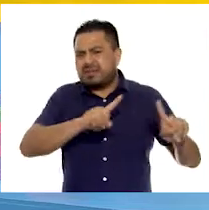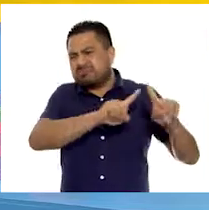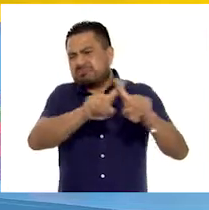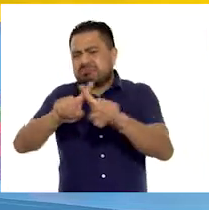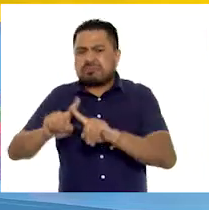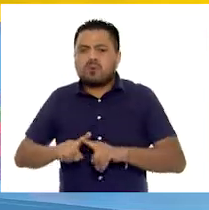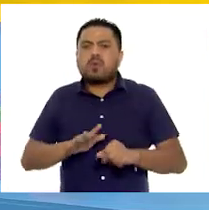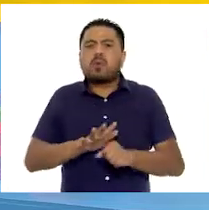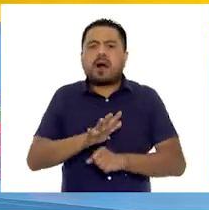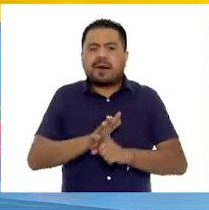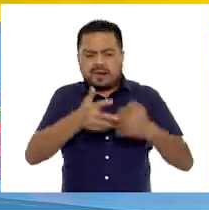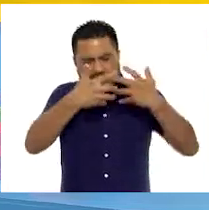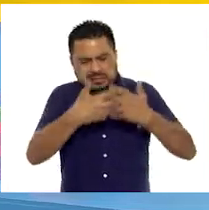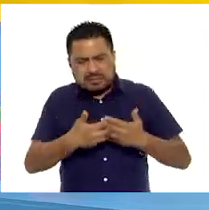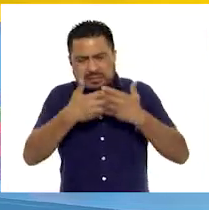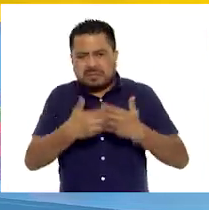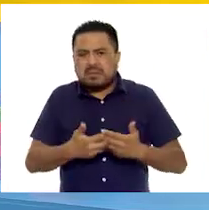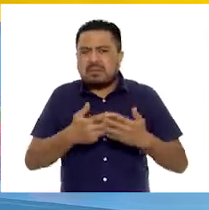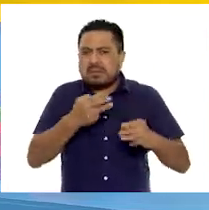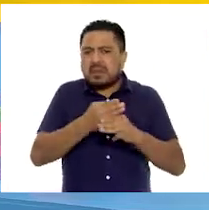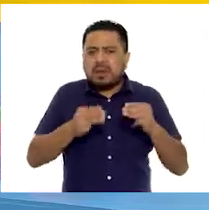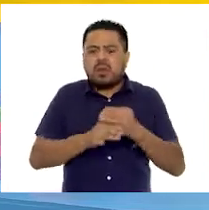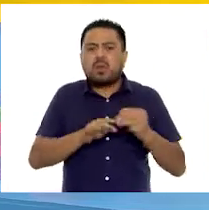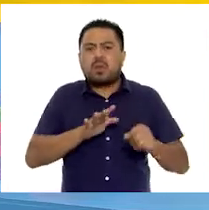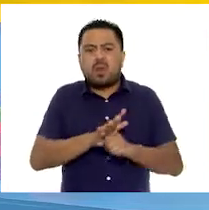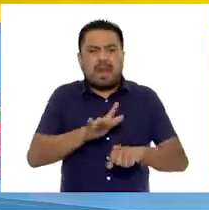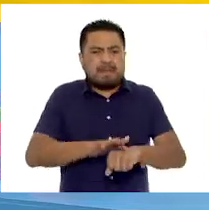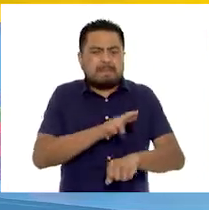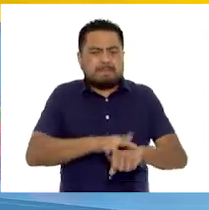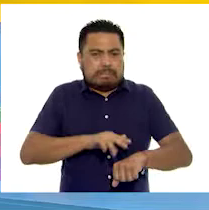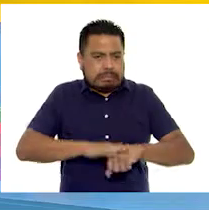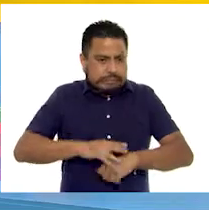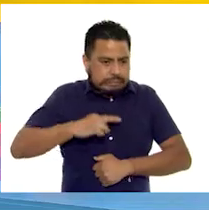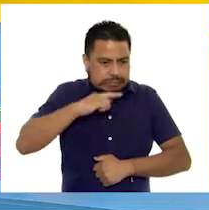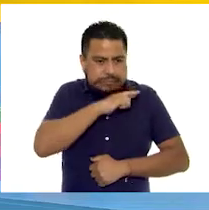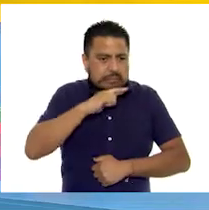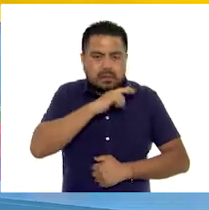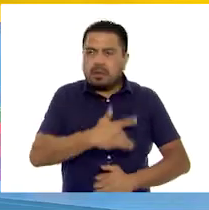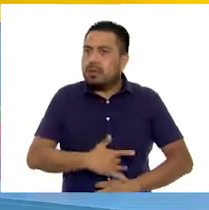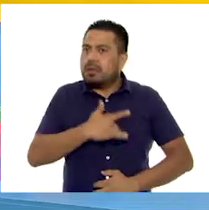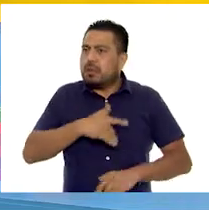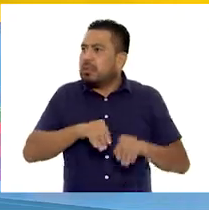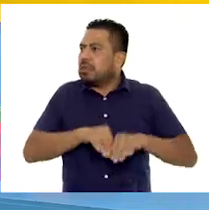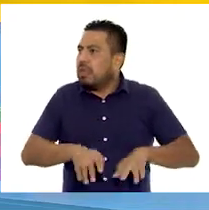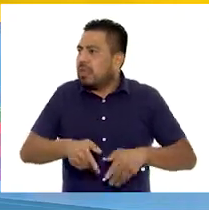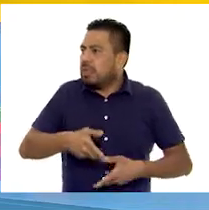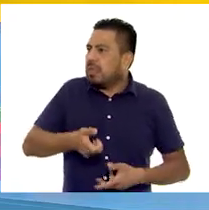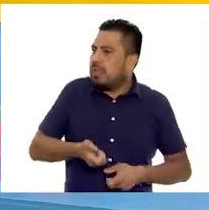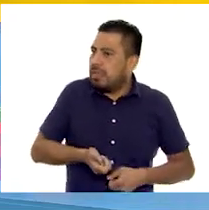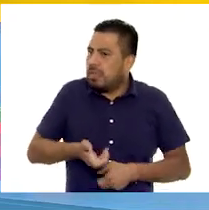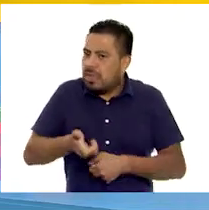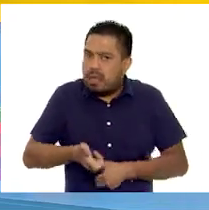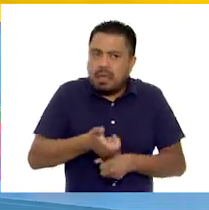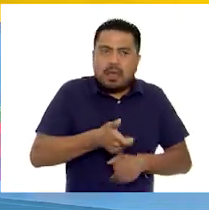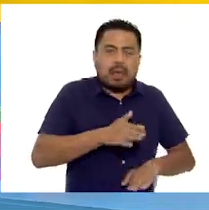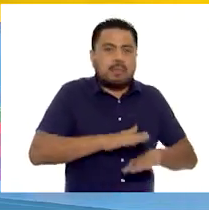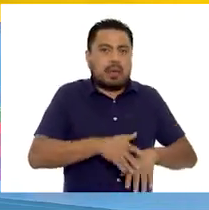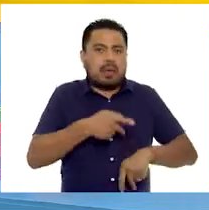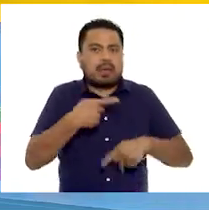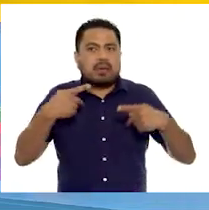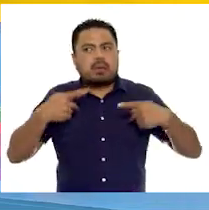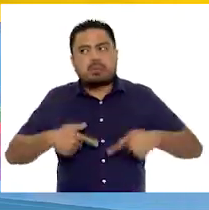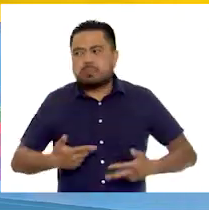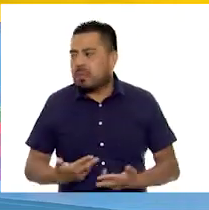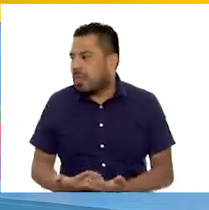en las que se producían mercancías de una a una gran velocidad para satisfacer la demanda de una población cada vez más numerosa